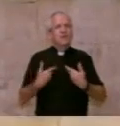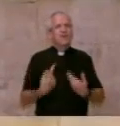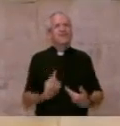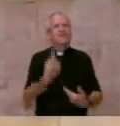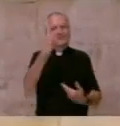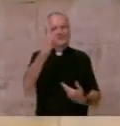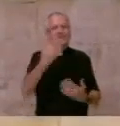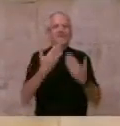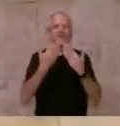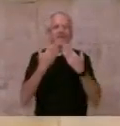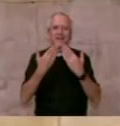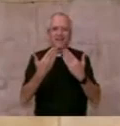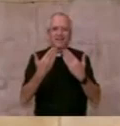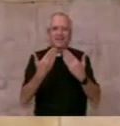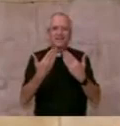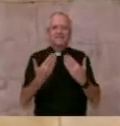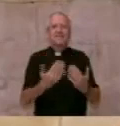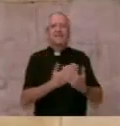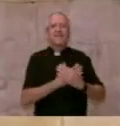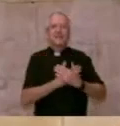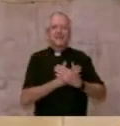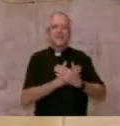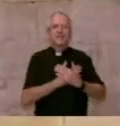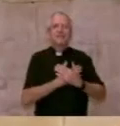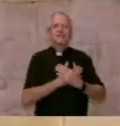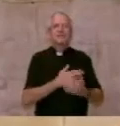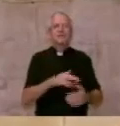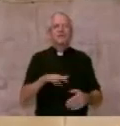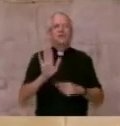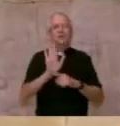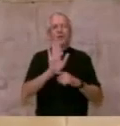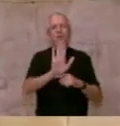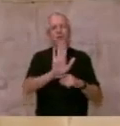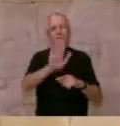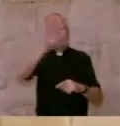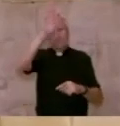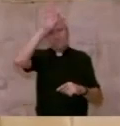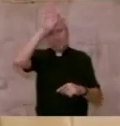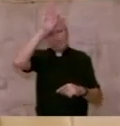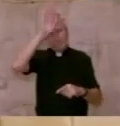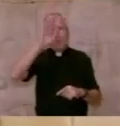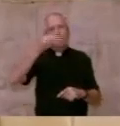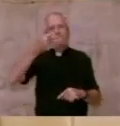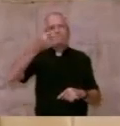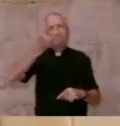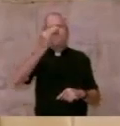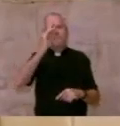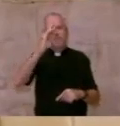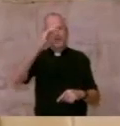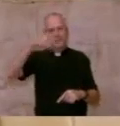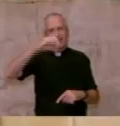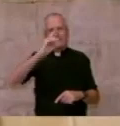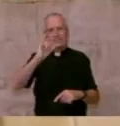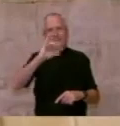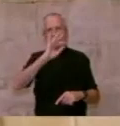Dios. Gracias, querido señor nuncio apostólico, Monseñor Bernardito